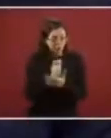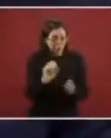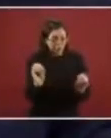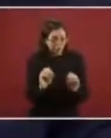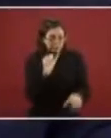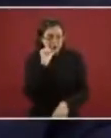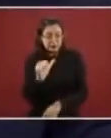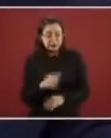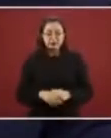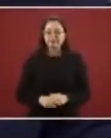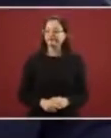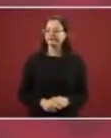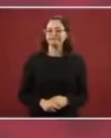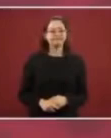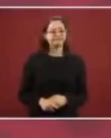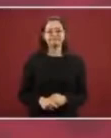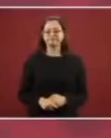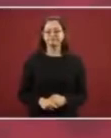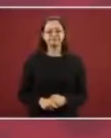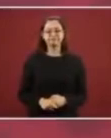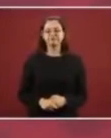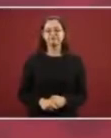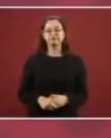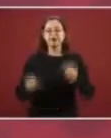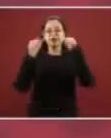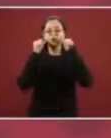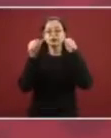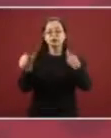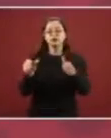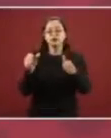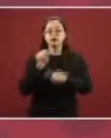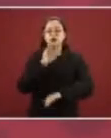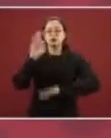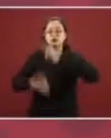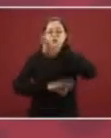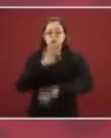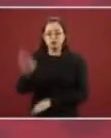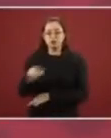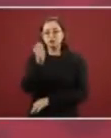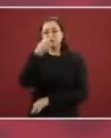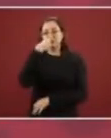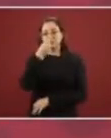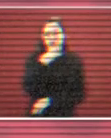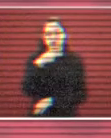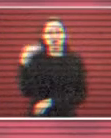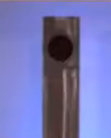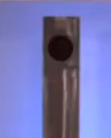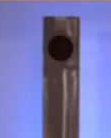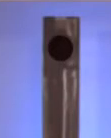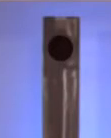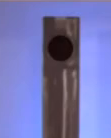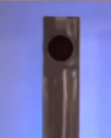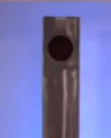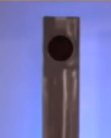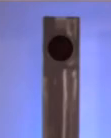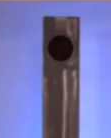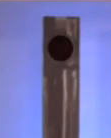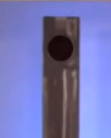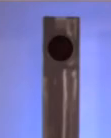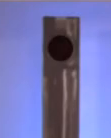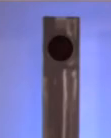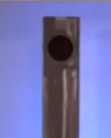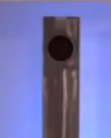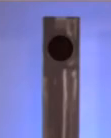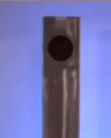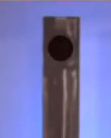No, es atención médica y medicamentos gratuitos. ¿Al 100%? Sí. Pues, ¿qué creen? El